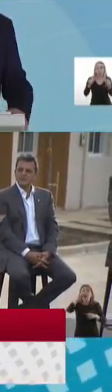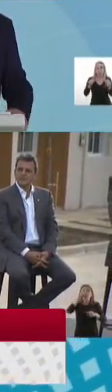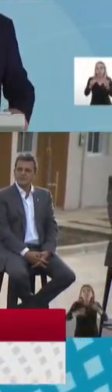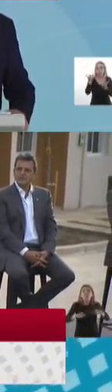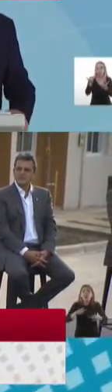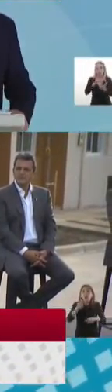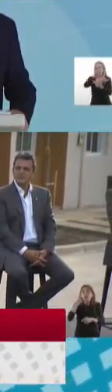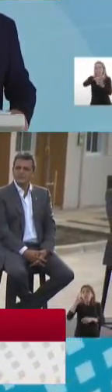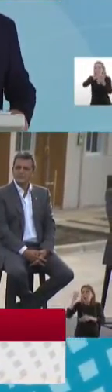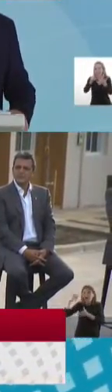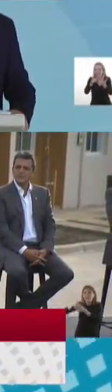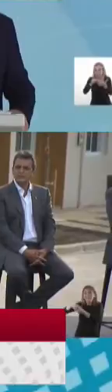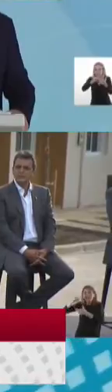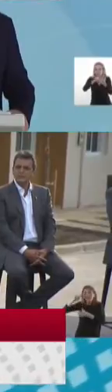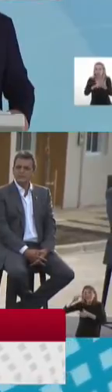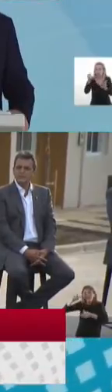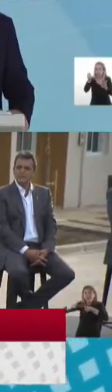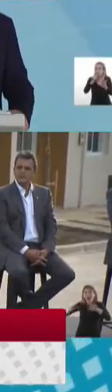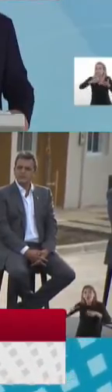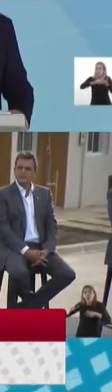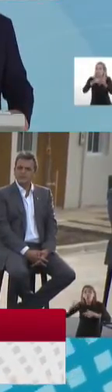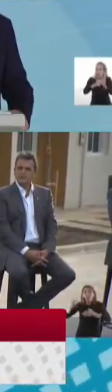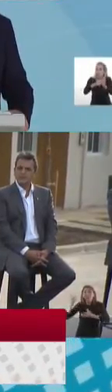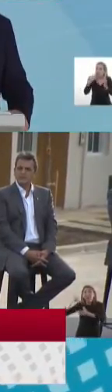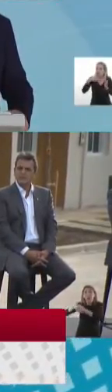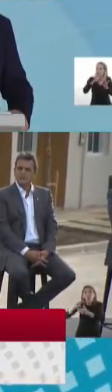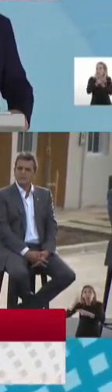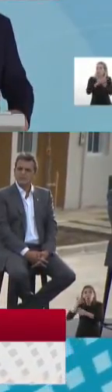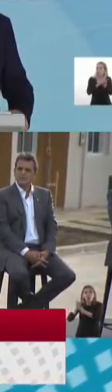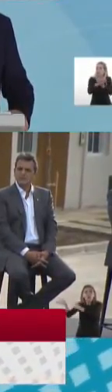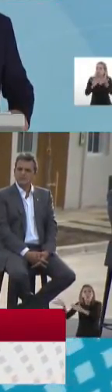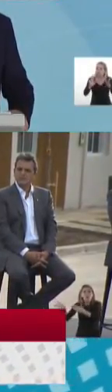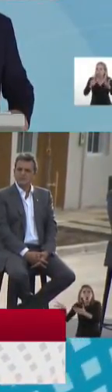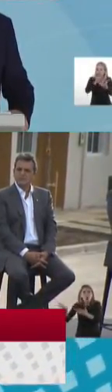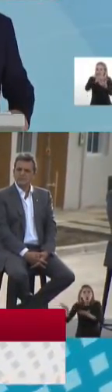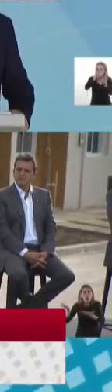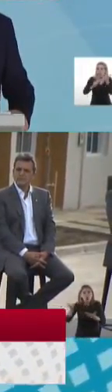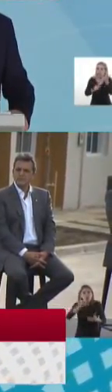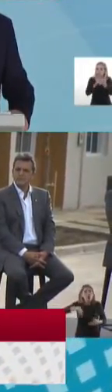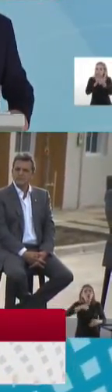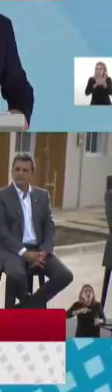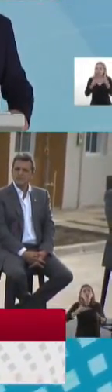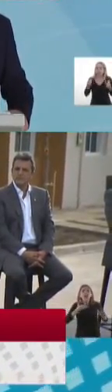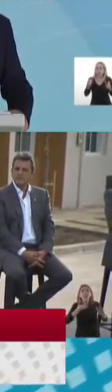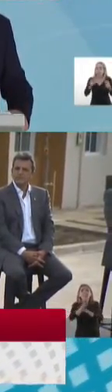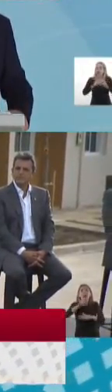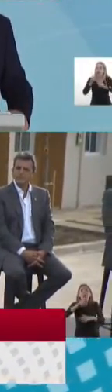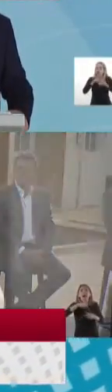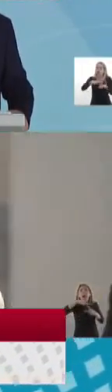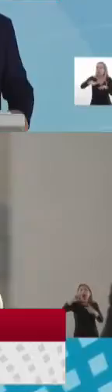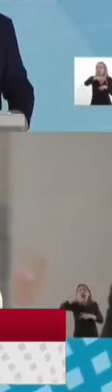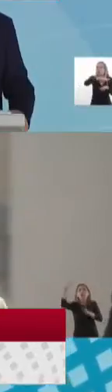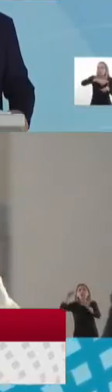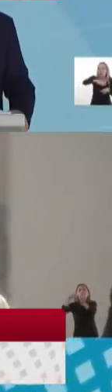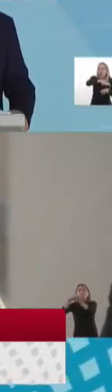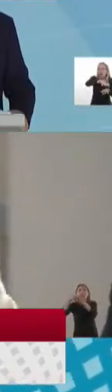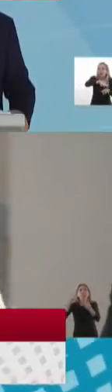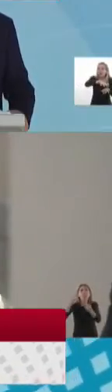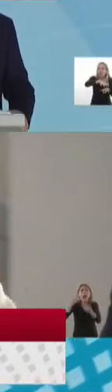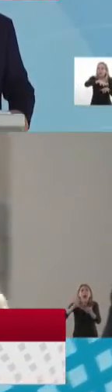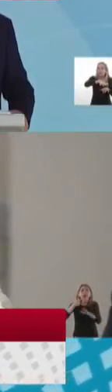hay que ganar bueno ya está ahora hagamos cosas ellos nunca llegan este gobierno ya llega al nivel de hagamos cosas o sea la fase